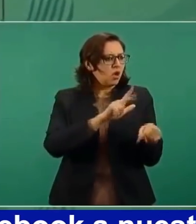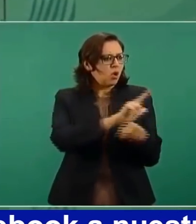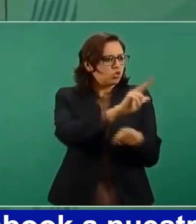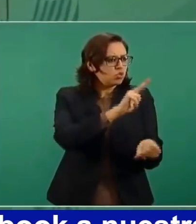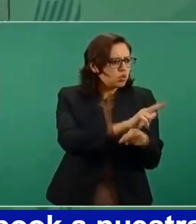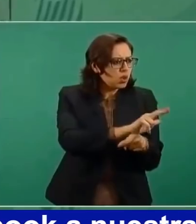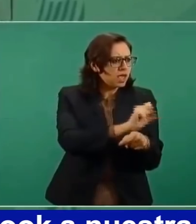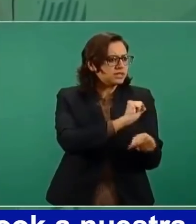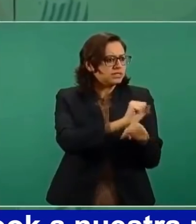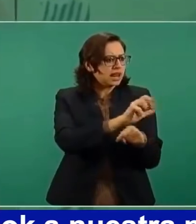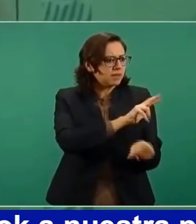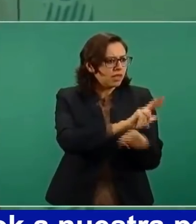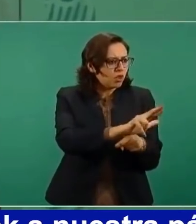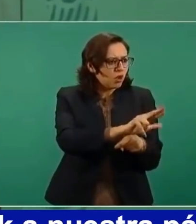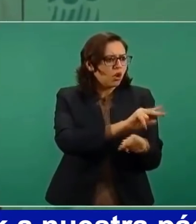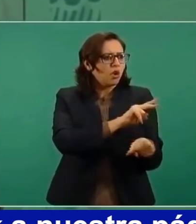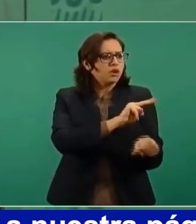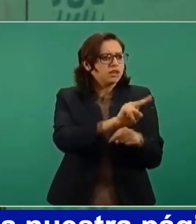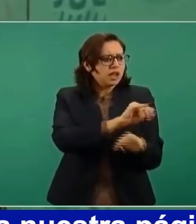que en Nicaragua,